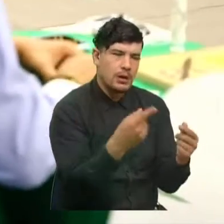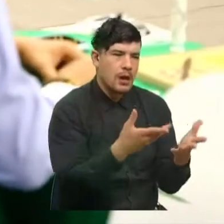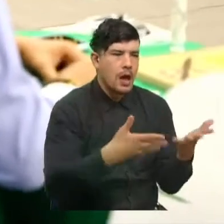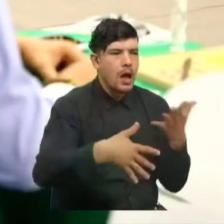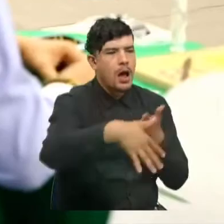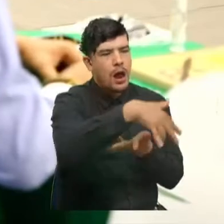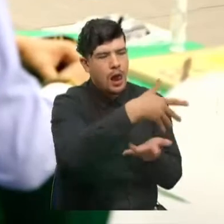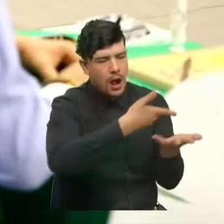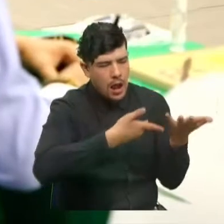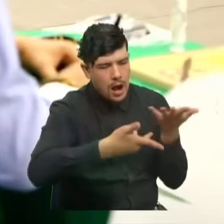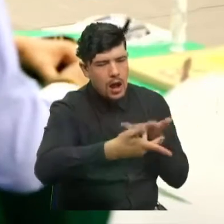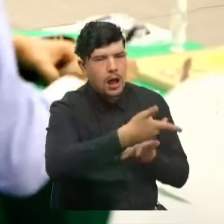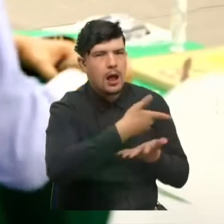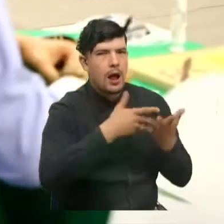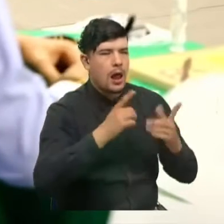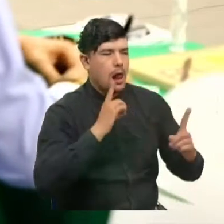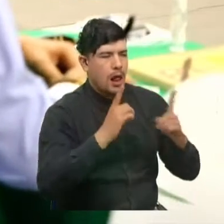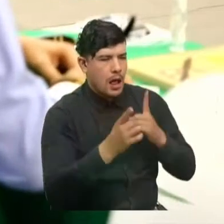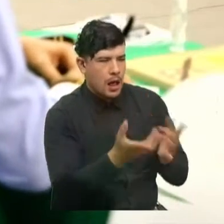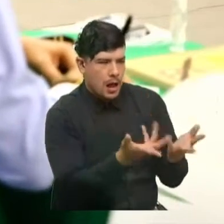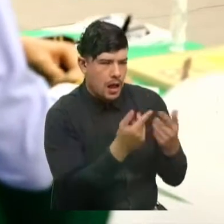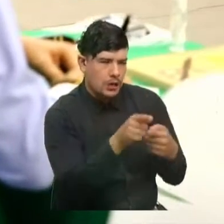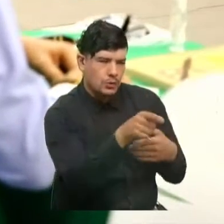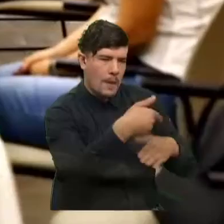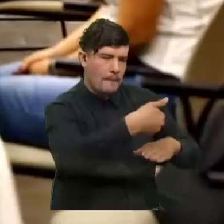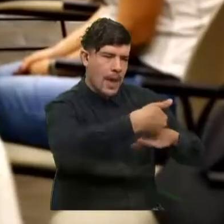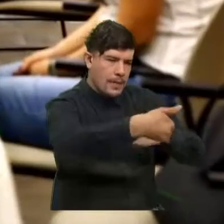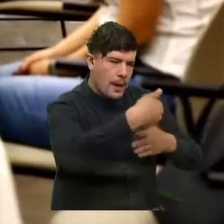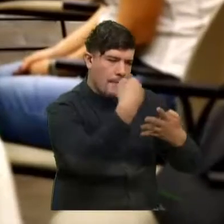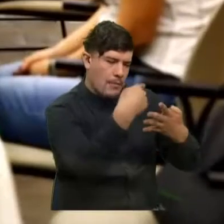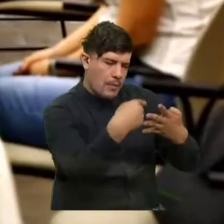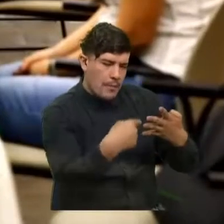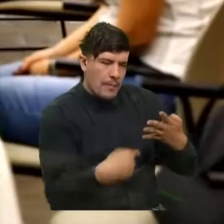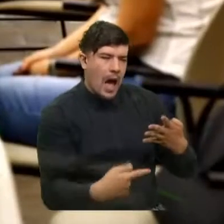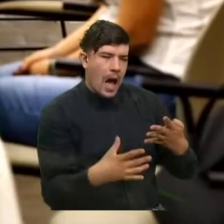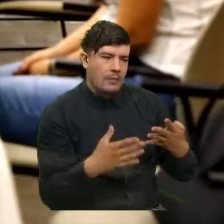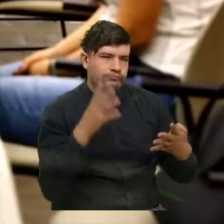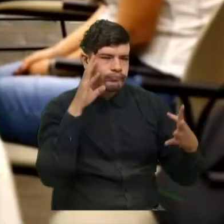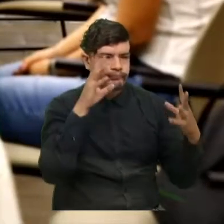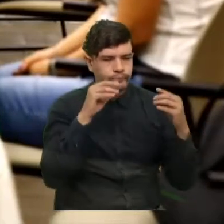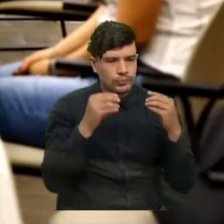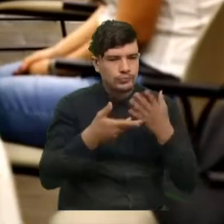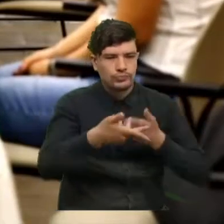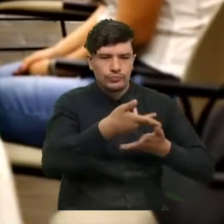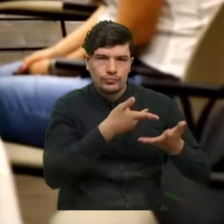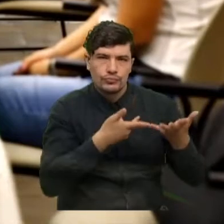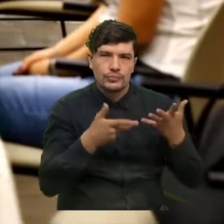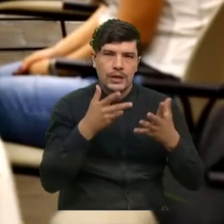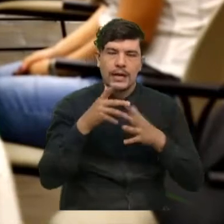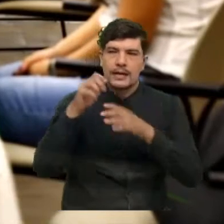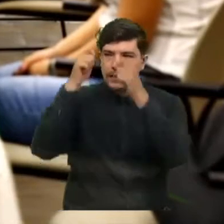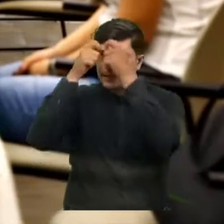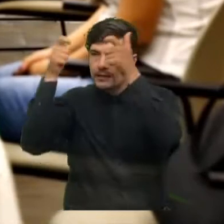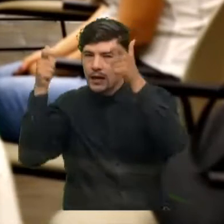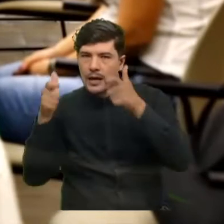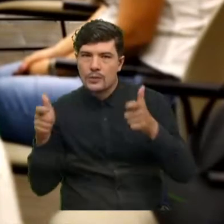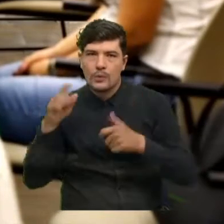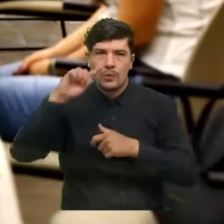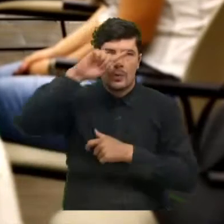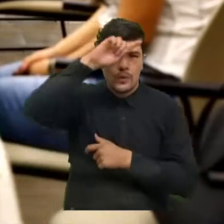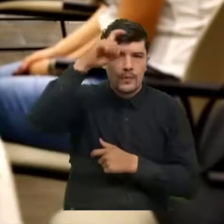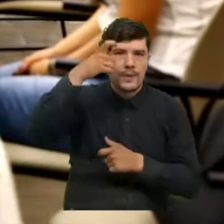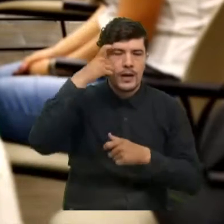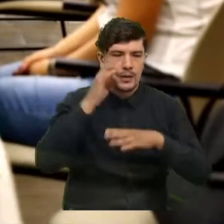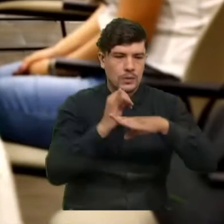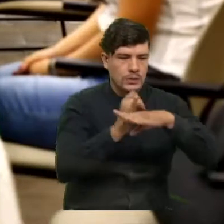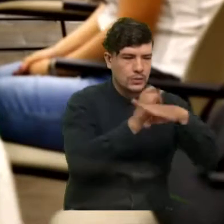quiere realmente ellos se expresan lo que ellos quieren de que realmente el estado gobierno instituciones se puedan digamos armonizar